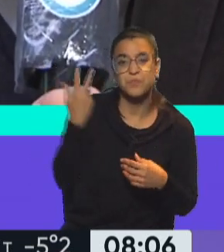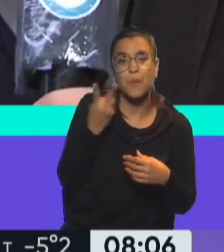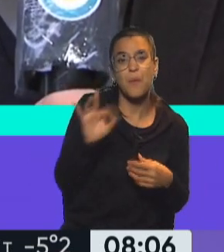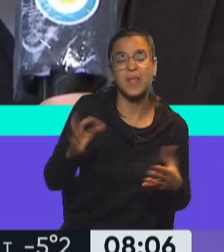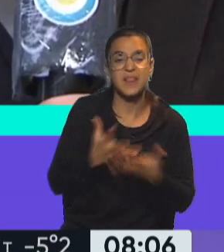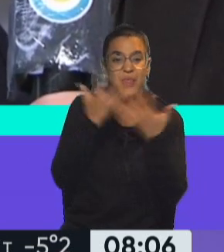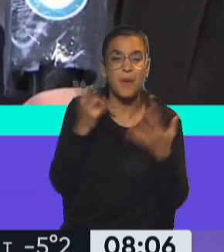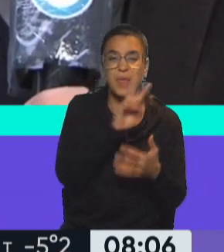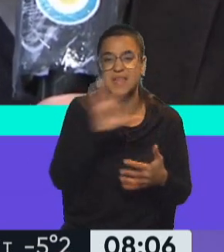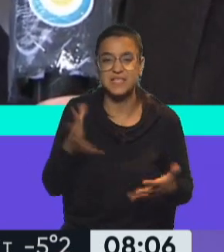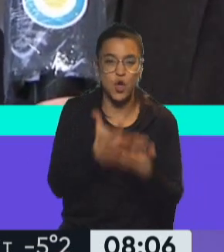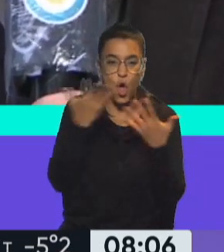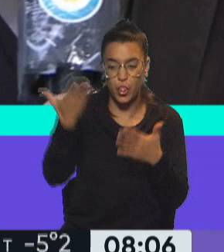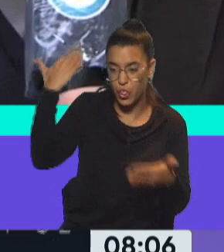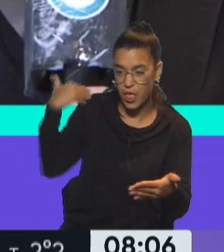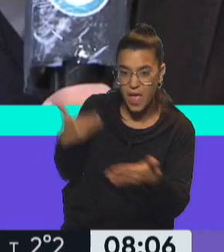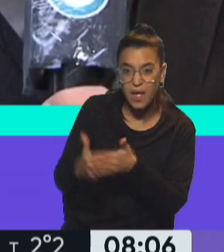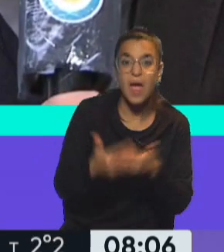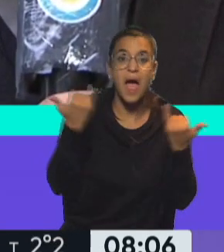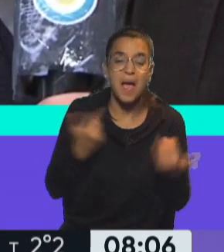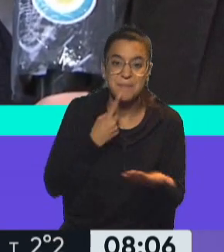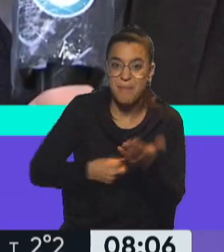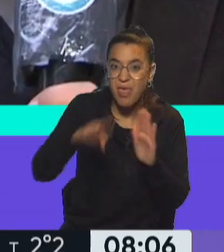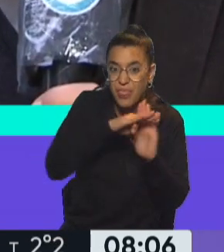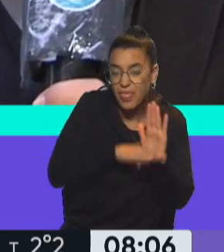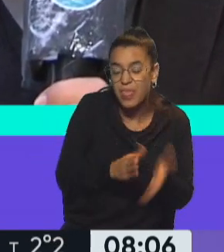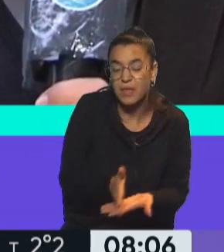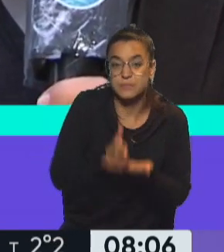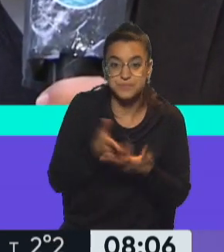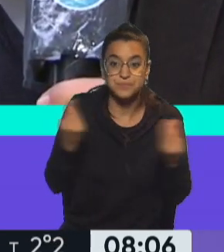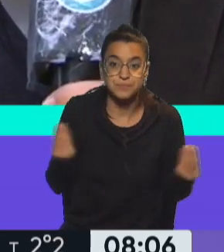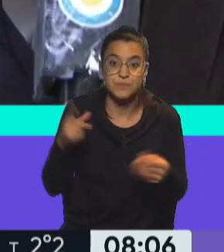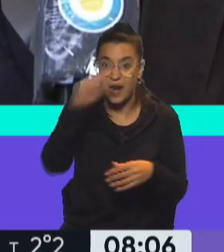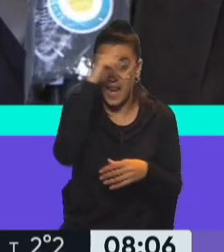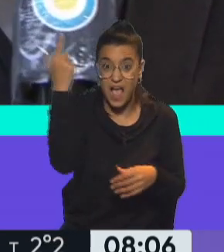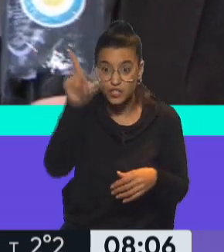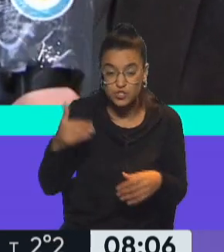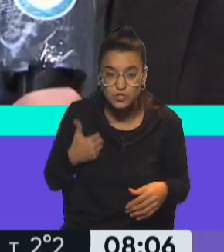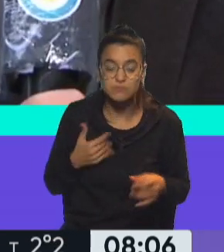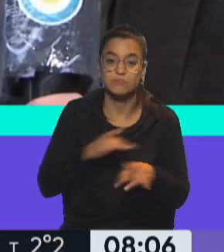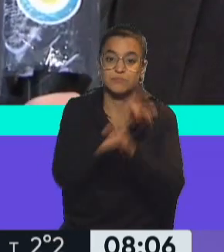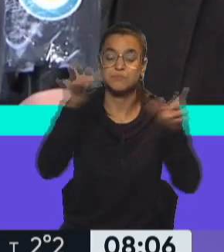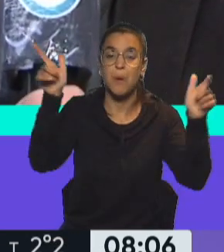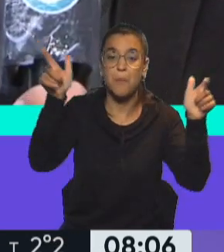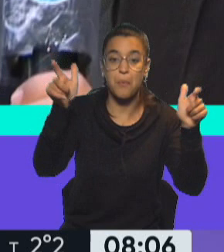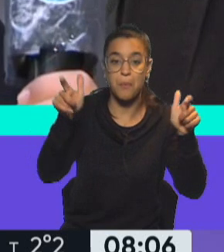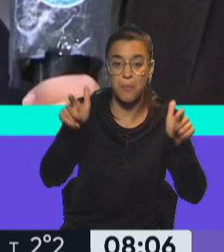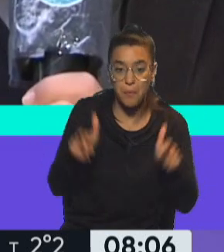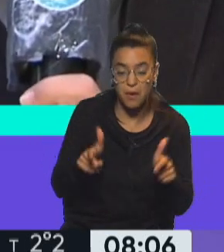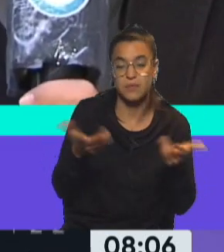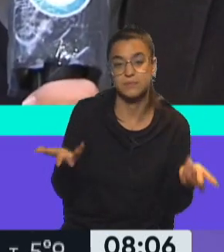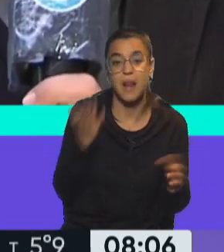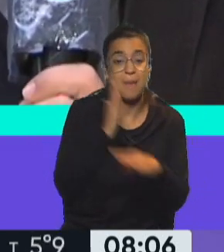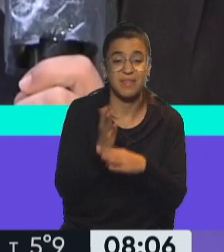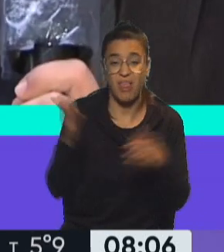días, 25 días, que se empezaron a tomar algún tipo de medida. Digo, la cantidad de casos a nivel nacional y a nivel provincial en cualquier provincia bajó a